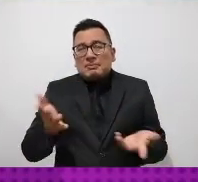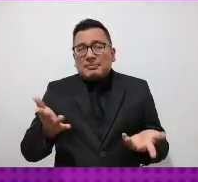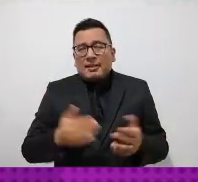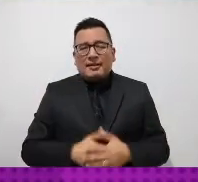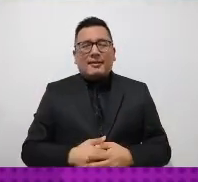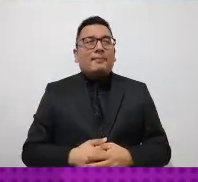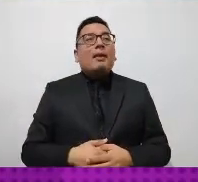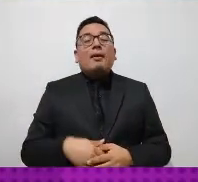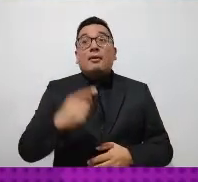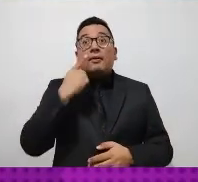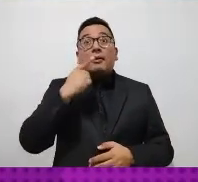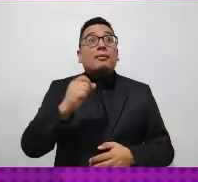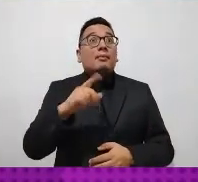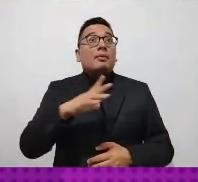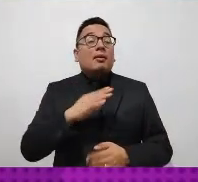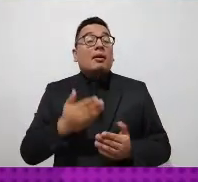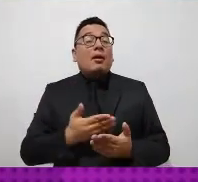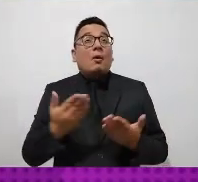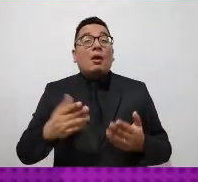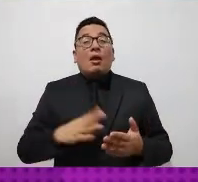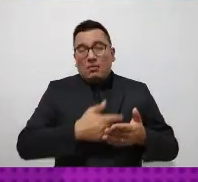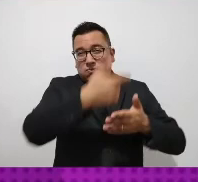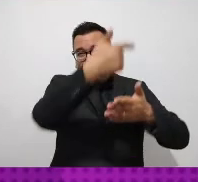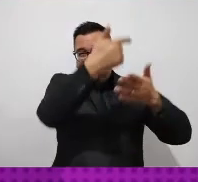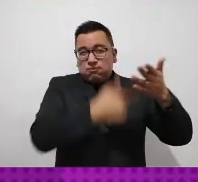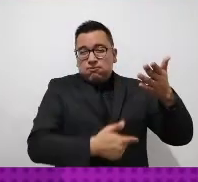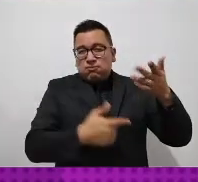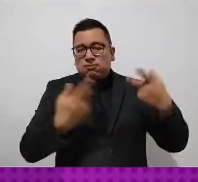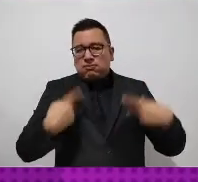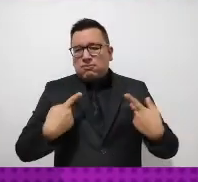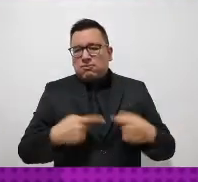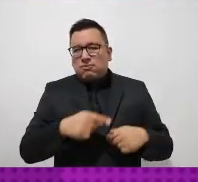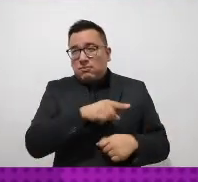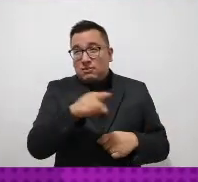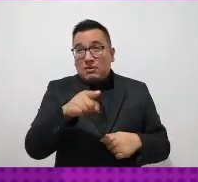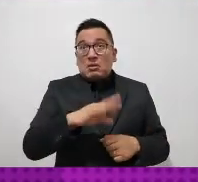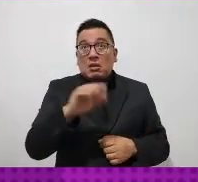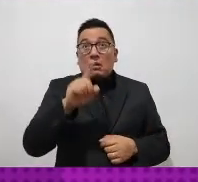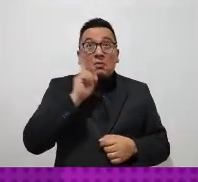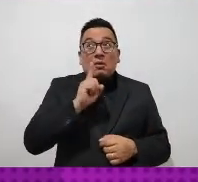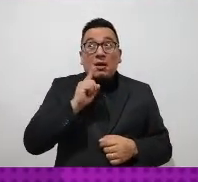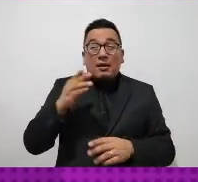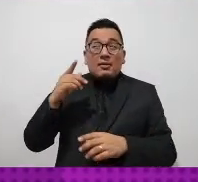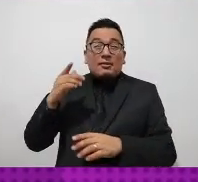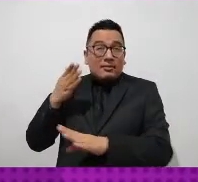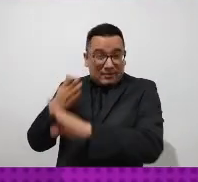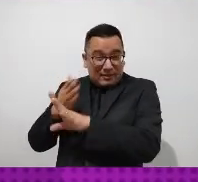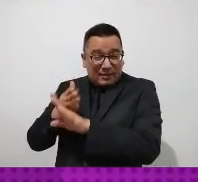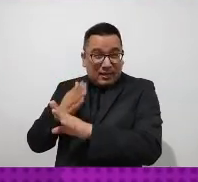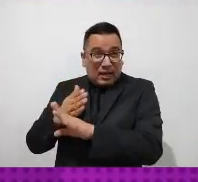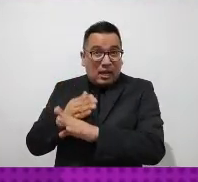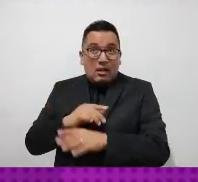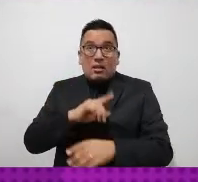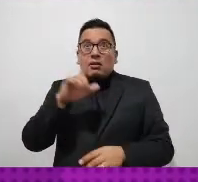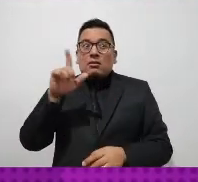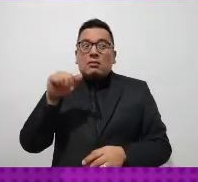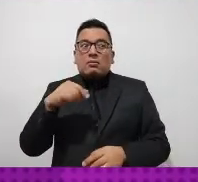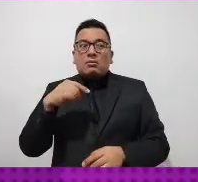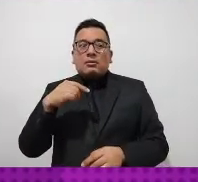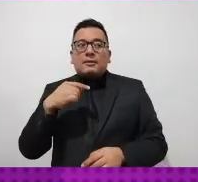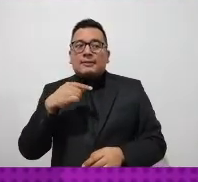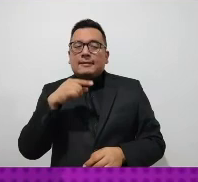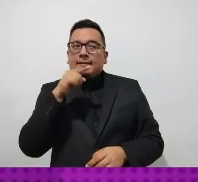personas sancionadas por violencia política. Una vez que las personas ingresan a ese padrón, de acuerdo al tipo de